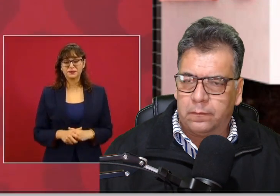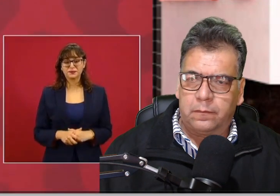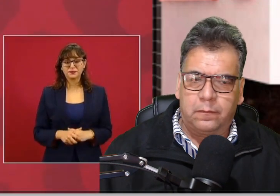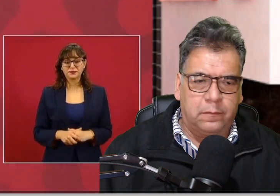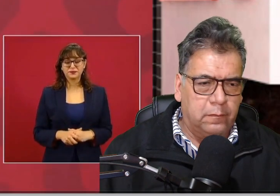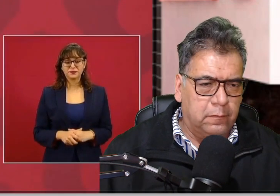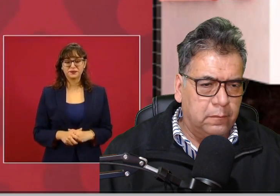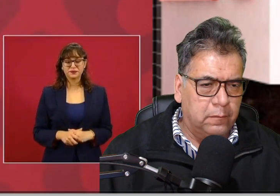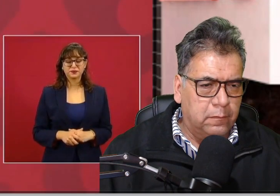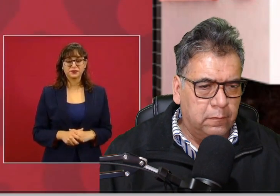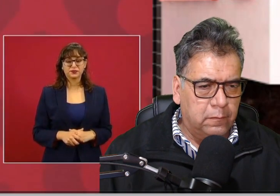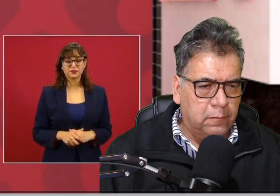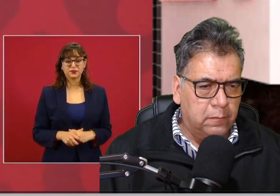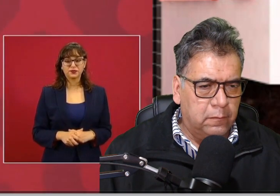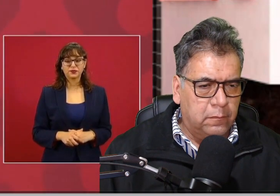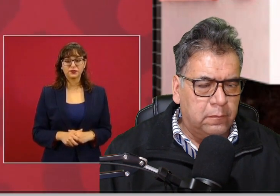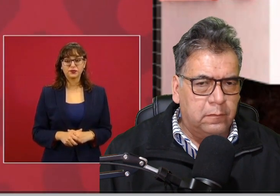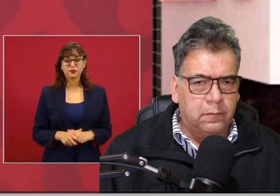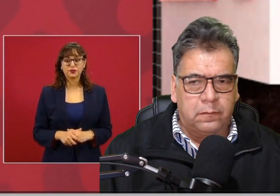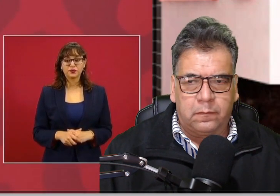y hacían